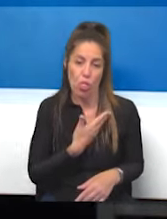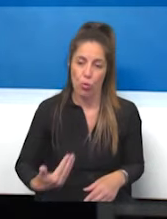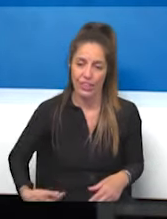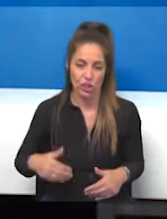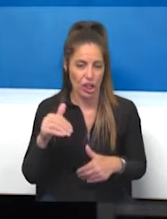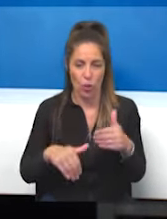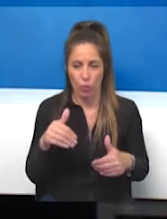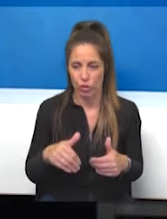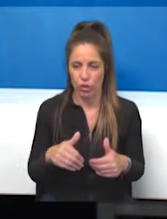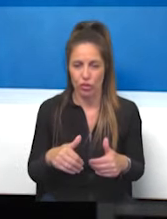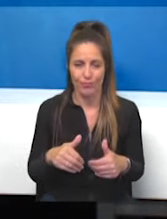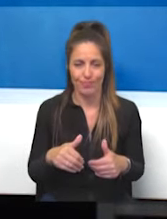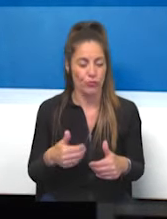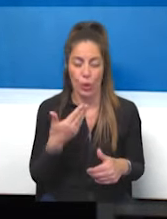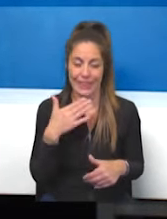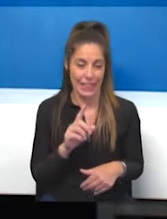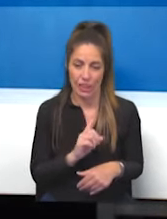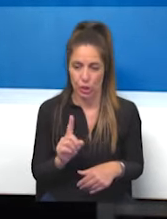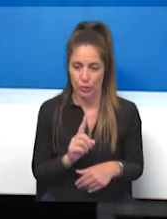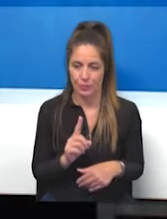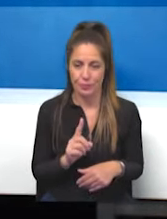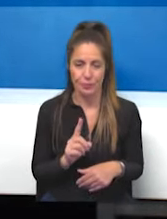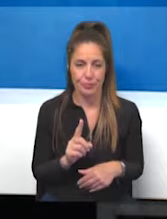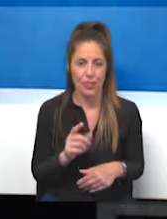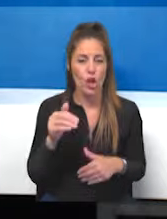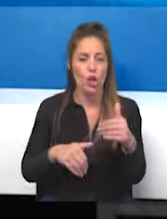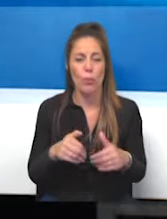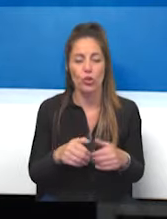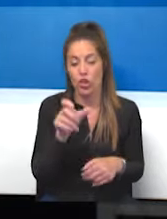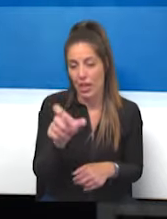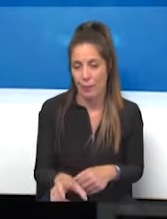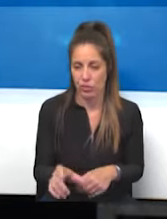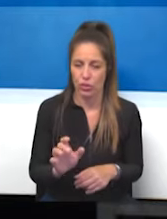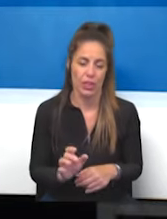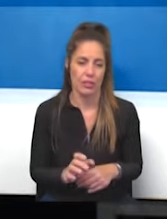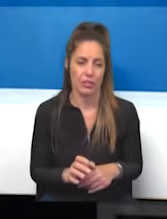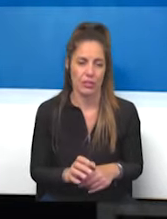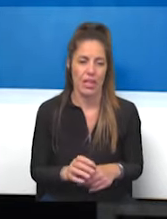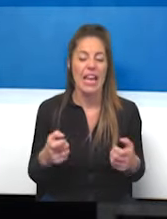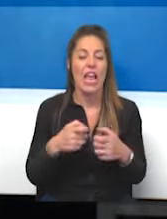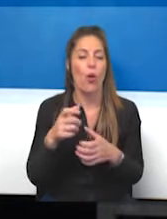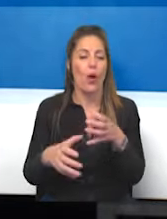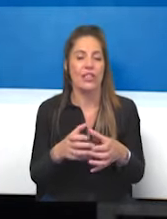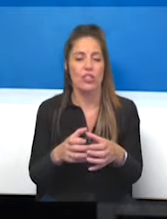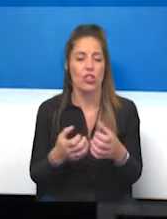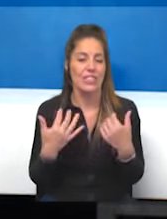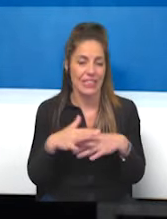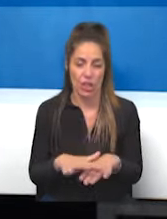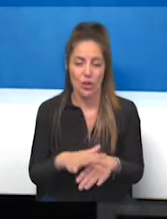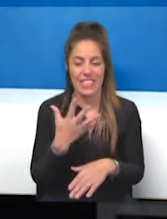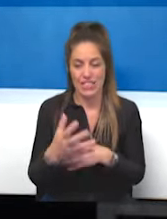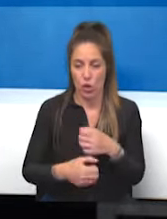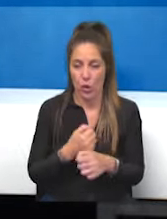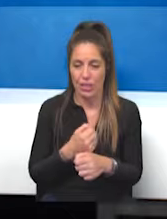votos no entiende esto los votos son del ciudadano la coalición se conformó hace 5